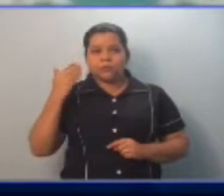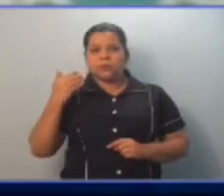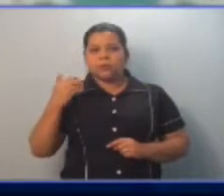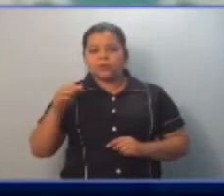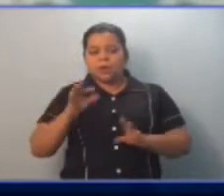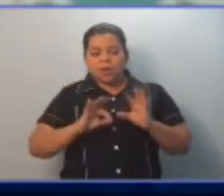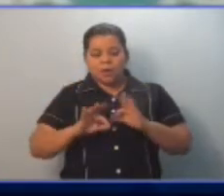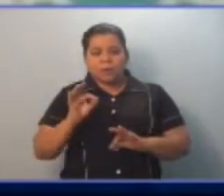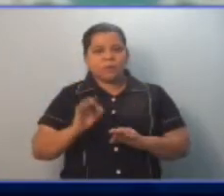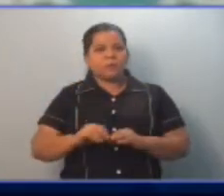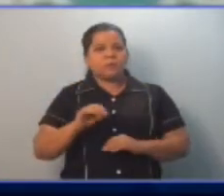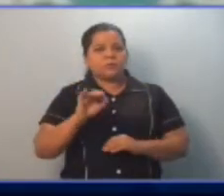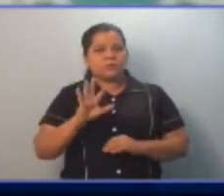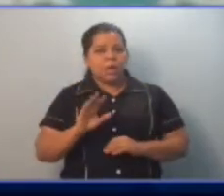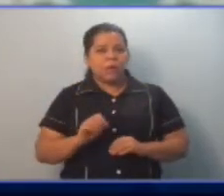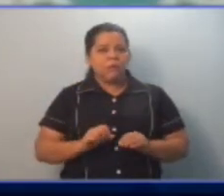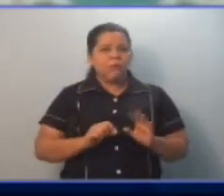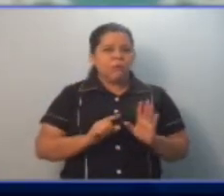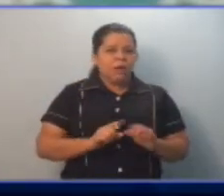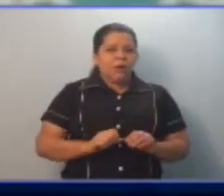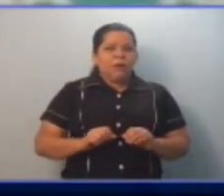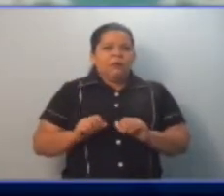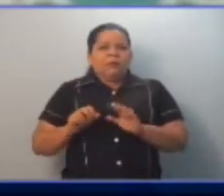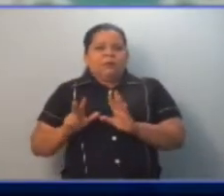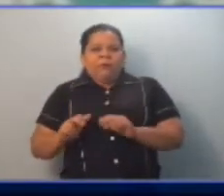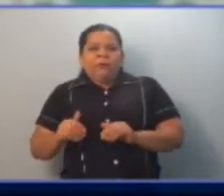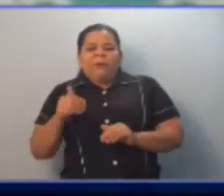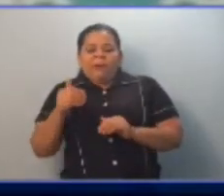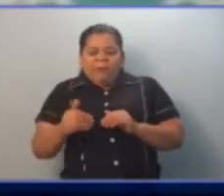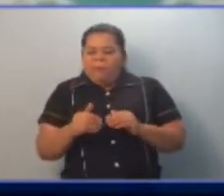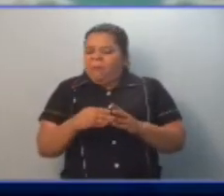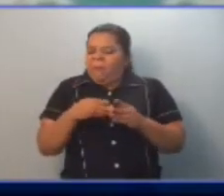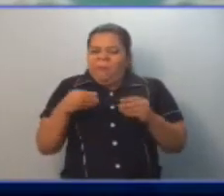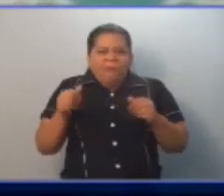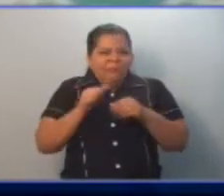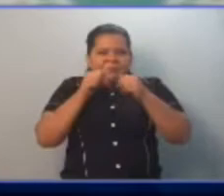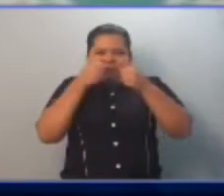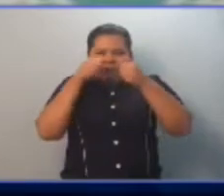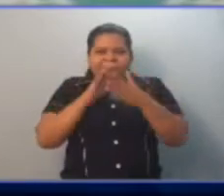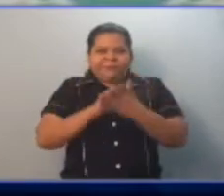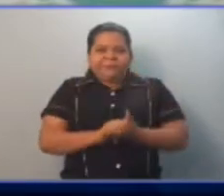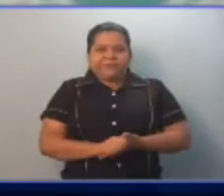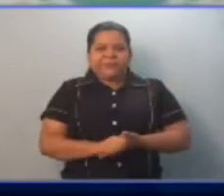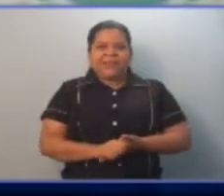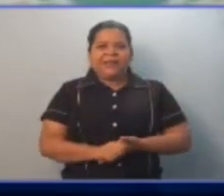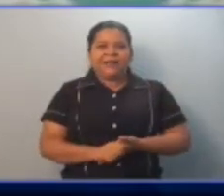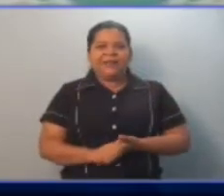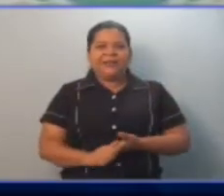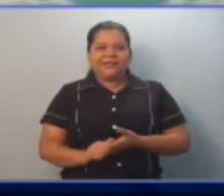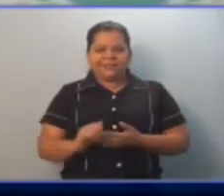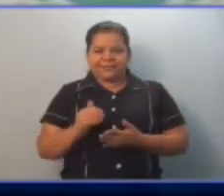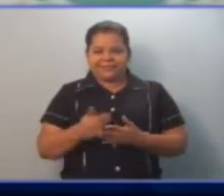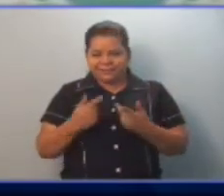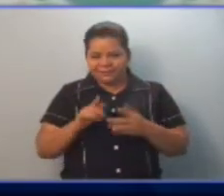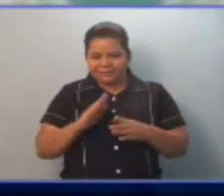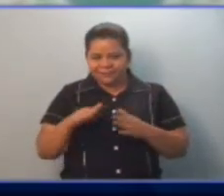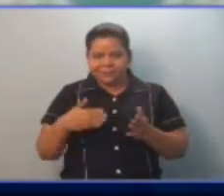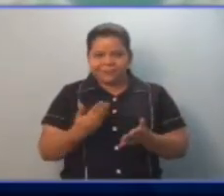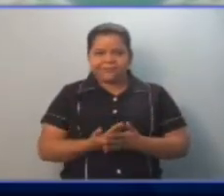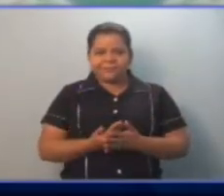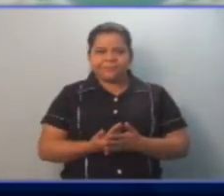se han tardado 5, 6, hasta 8 años en ser resueltos. ¿Y qué pasa con eso? Pues